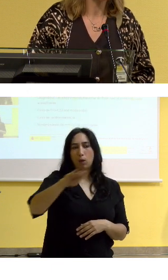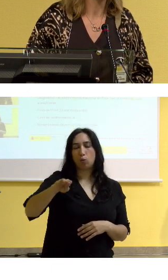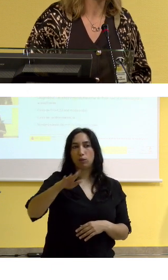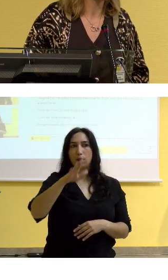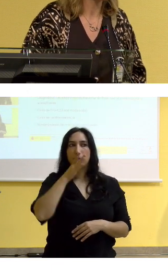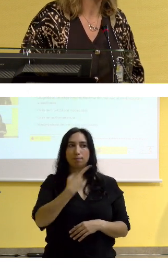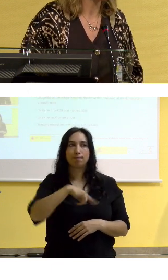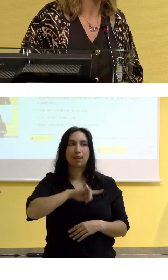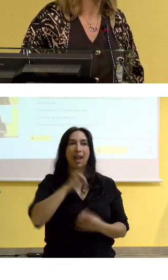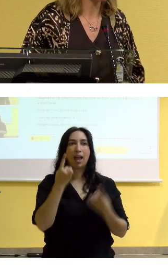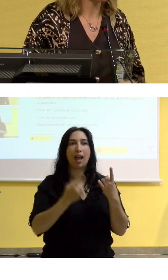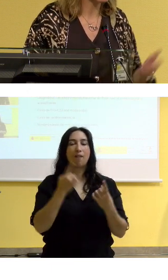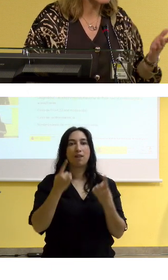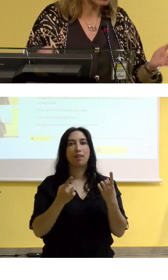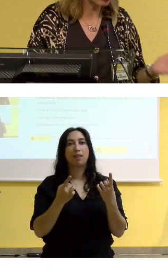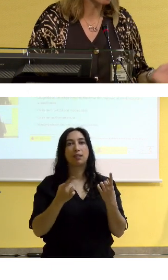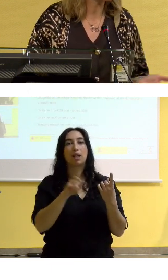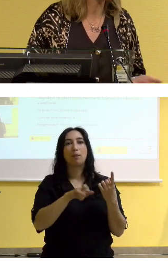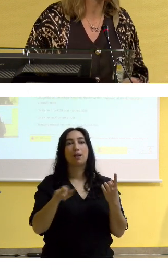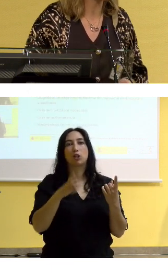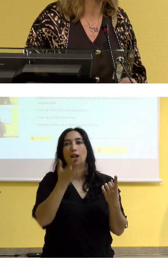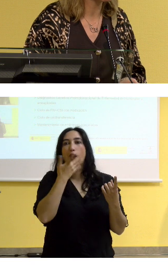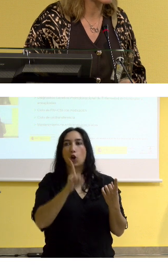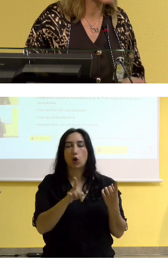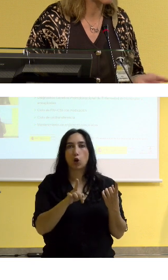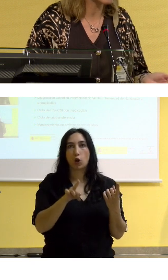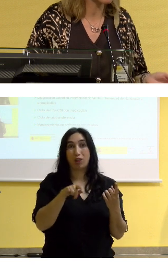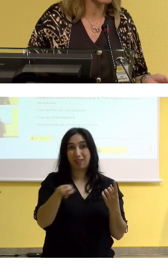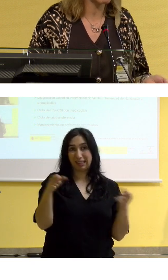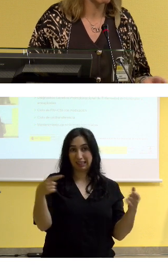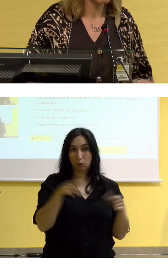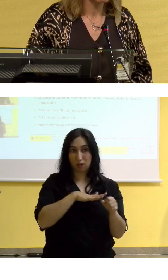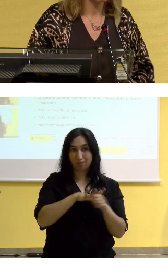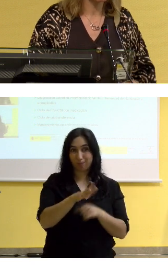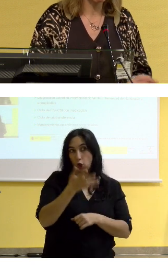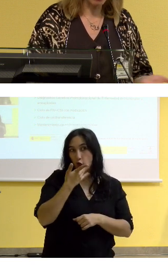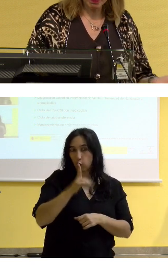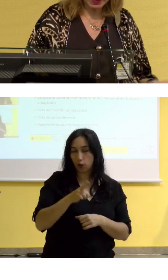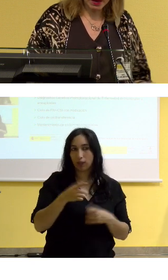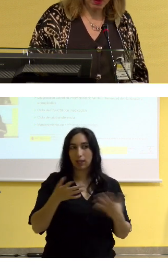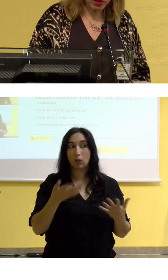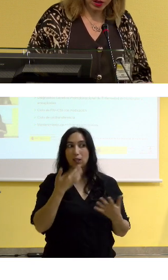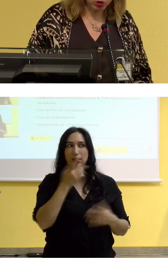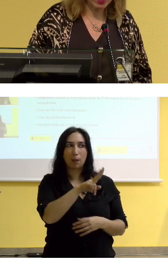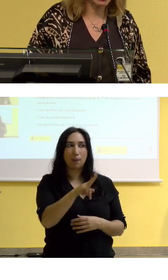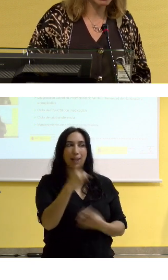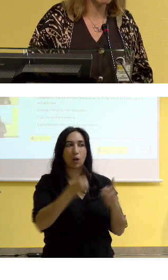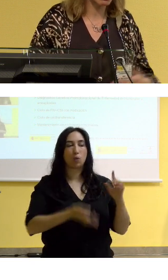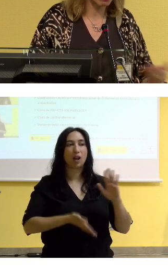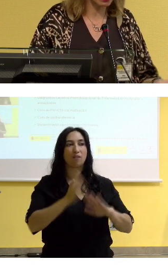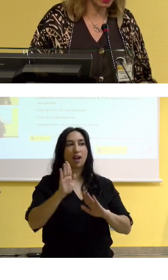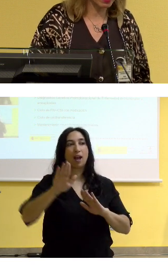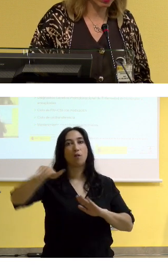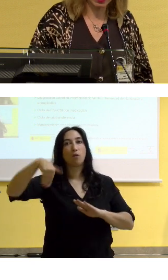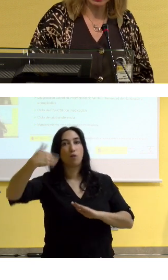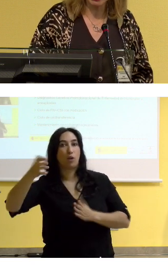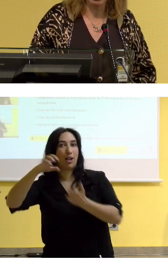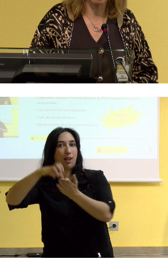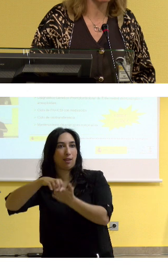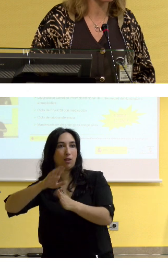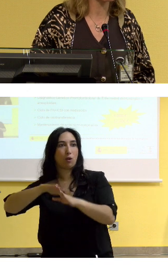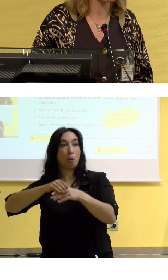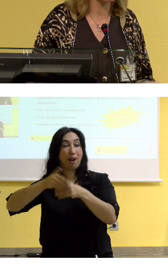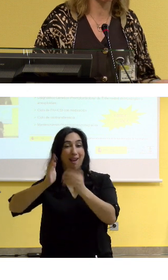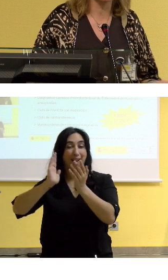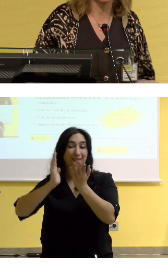a nosotros hay veces que la gente no conoce que esto lo cubre la Seguridad Social, pues si alguna pareja va a un centro externo y se plantea hacer un tratamiento